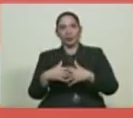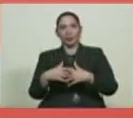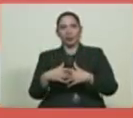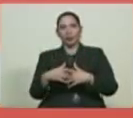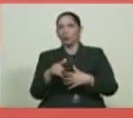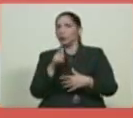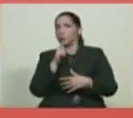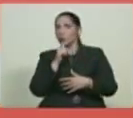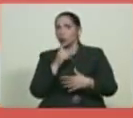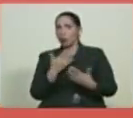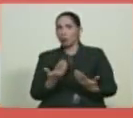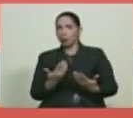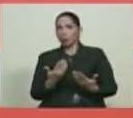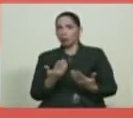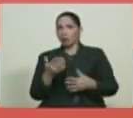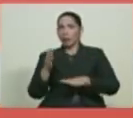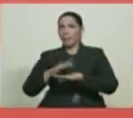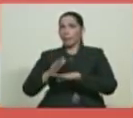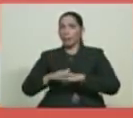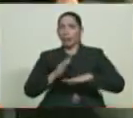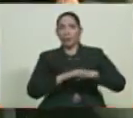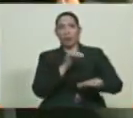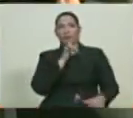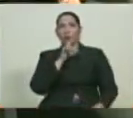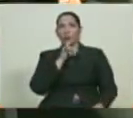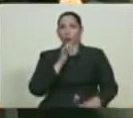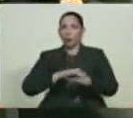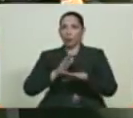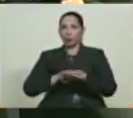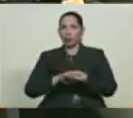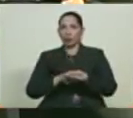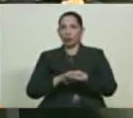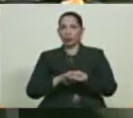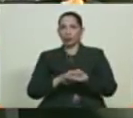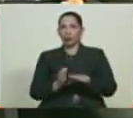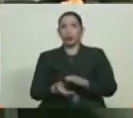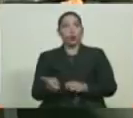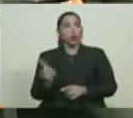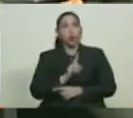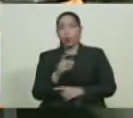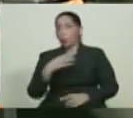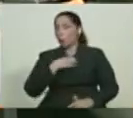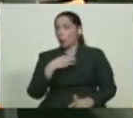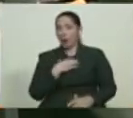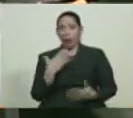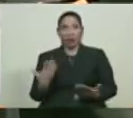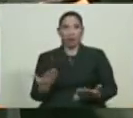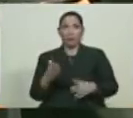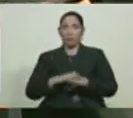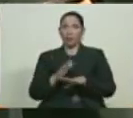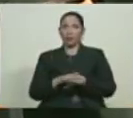de que esté ocurriendo esa situación. Además no puede ocurrir porque el trabajador se puede